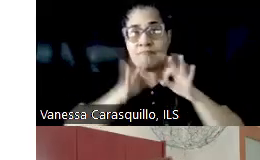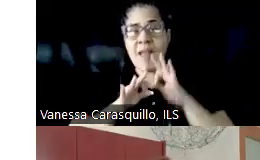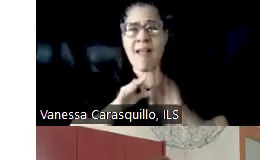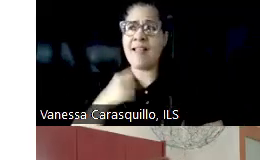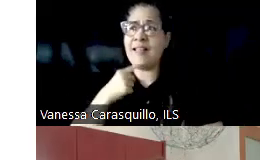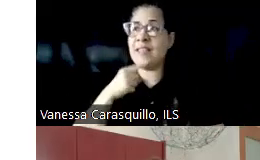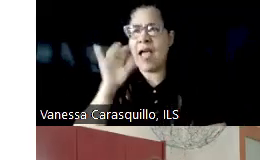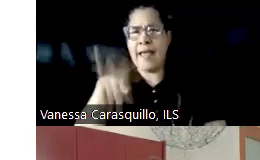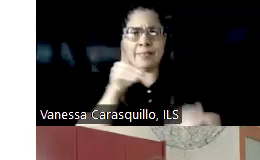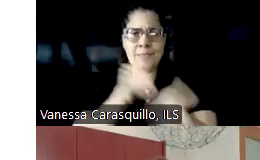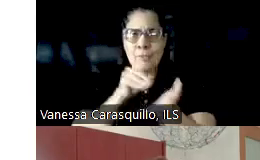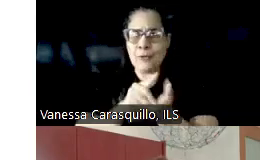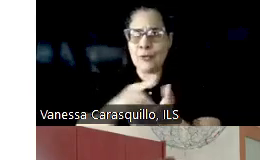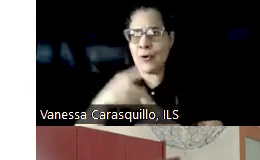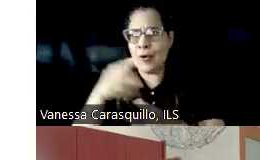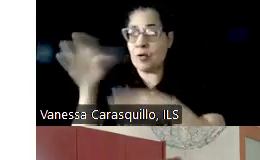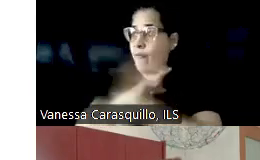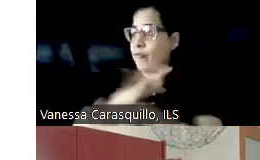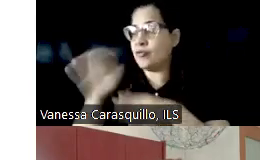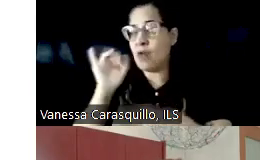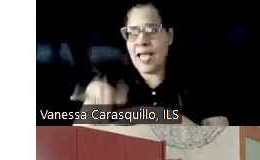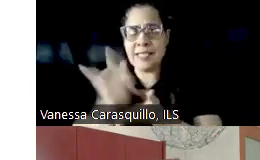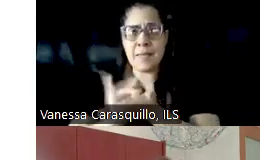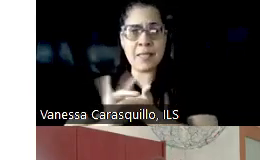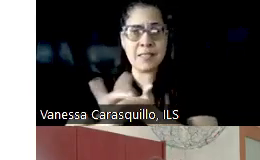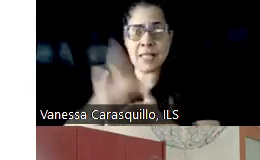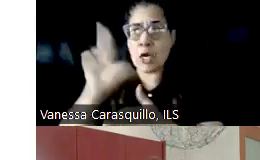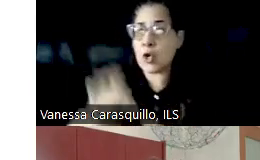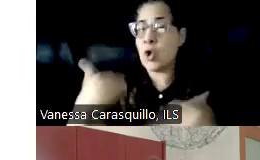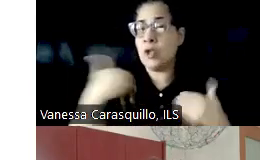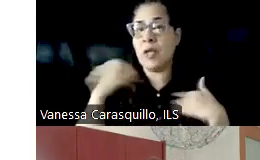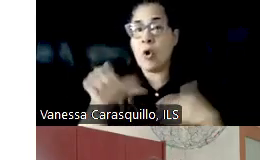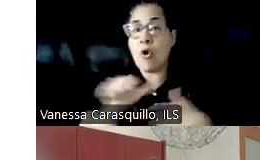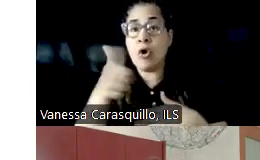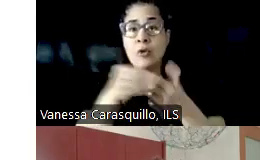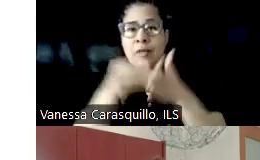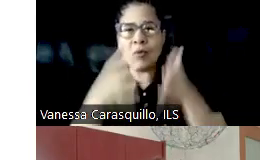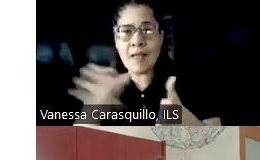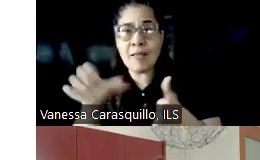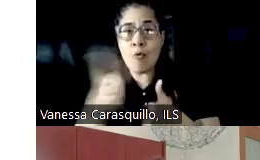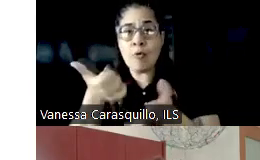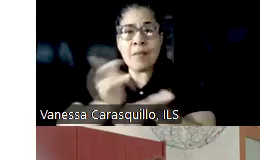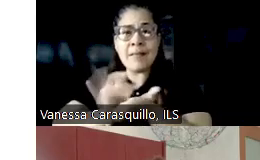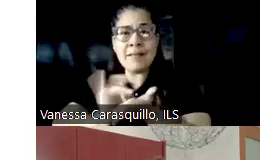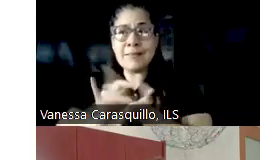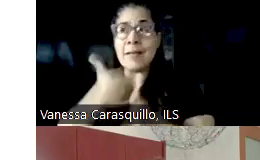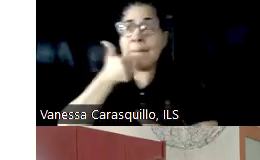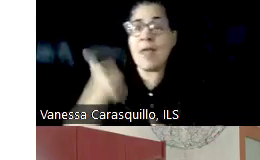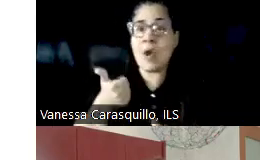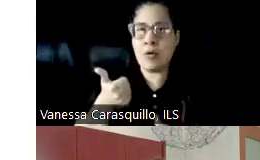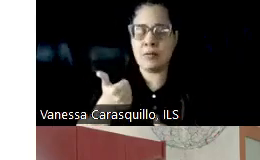funciona, esa medicina no es, yo tuve otro estudiante que le dieron otra cosa y le fue mejor, vete a